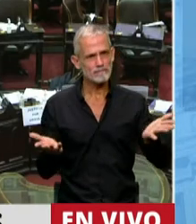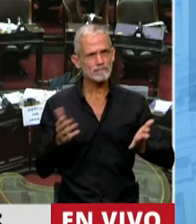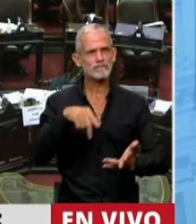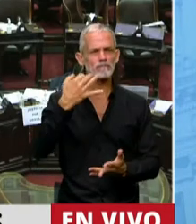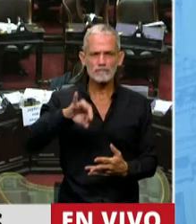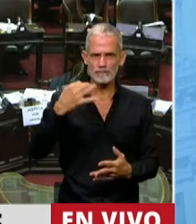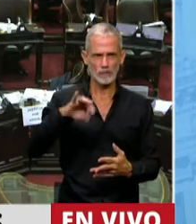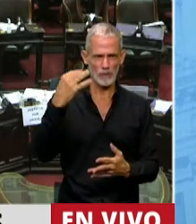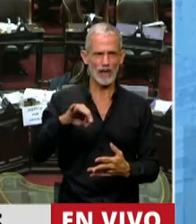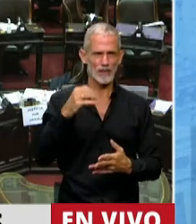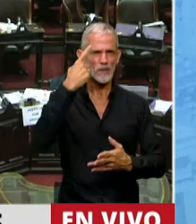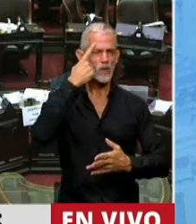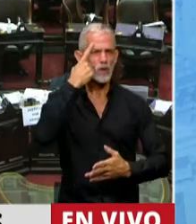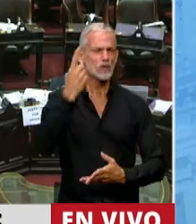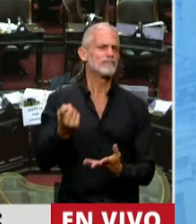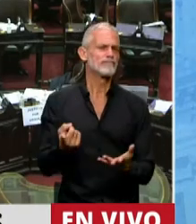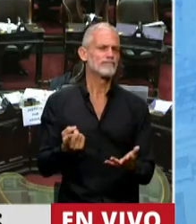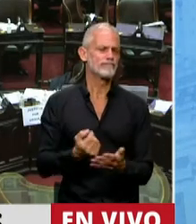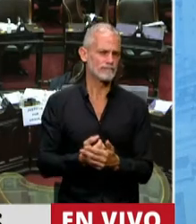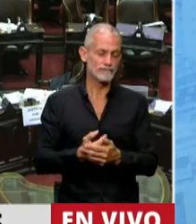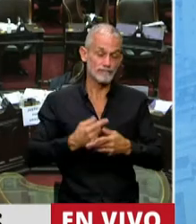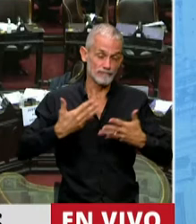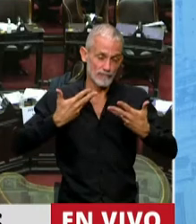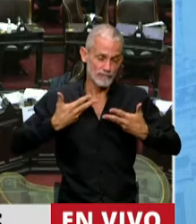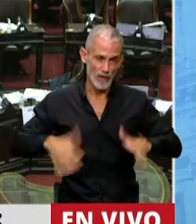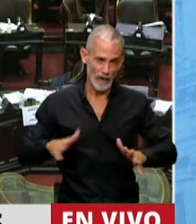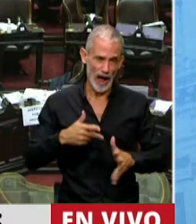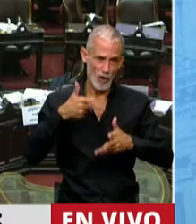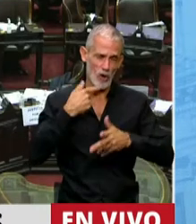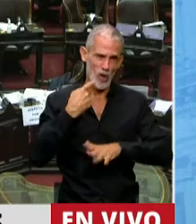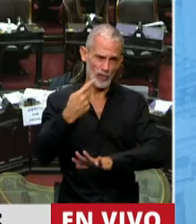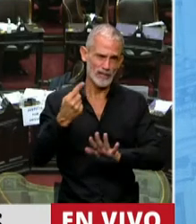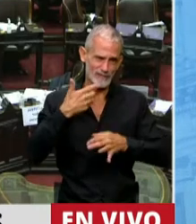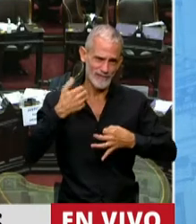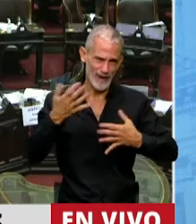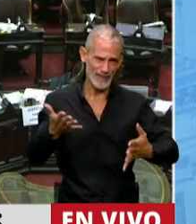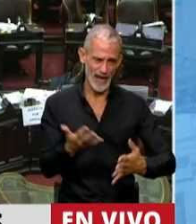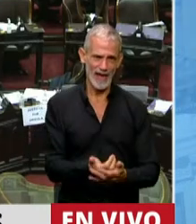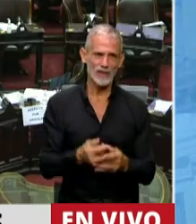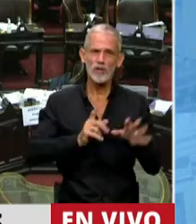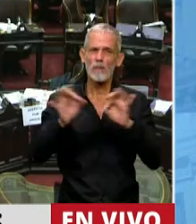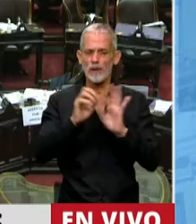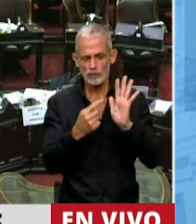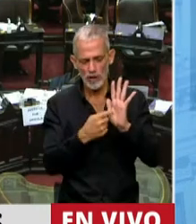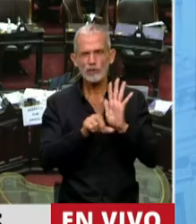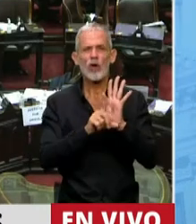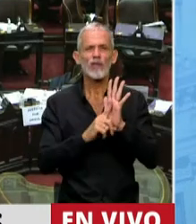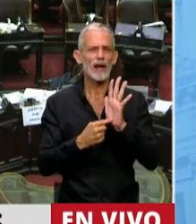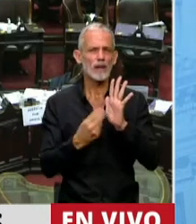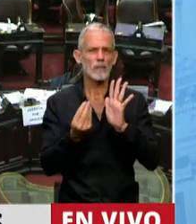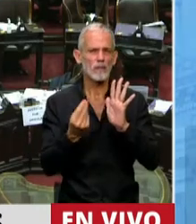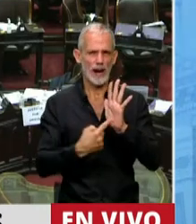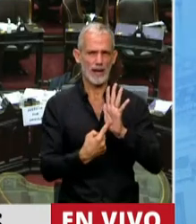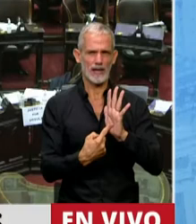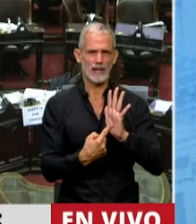hay que ser honestos en lo que se está planteando con este proyecto,